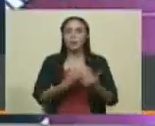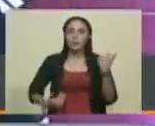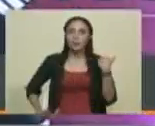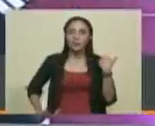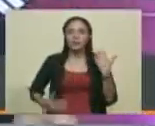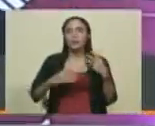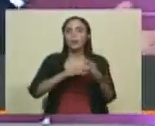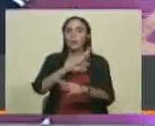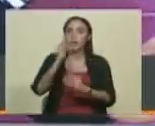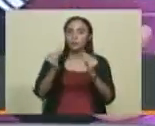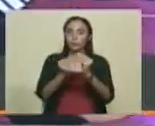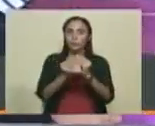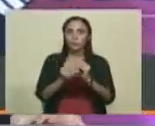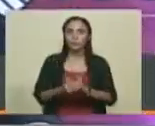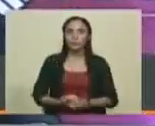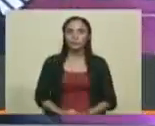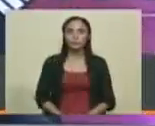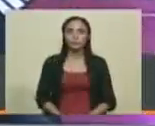Finalmente, presidente,